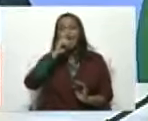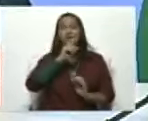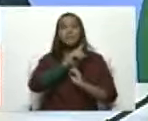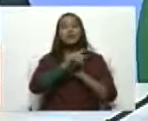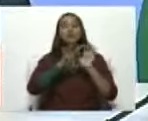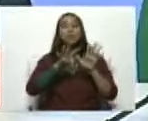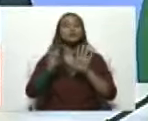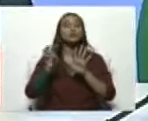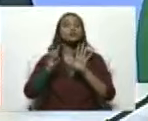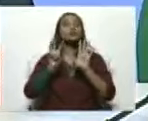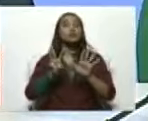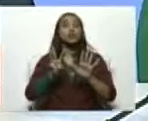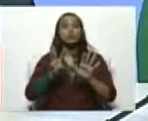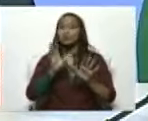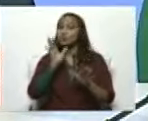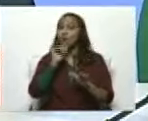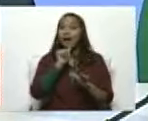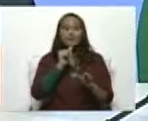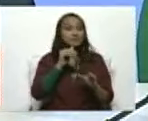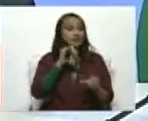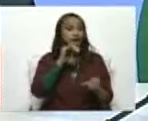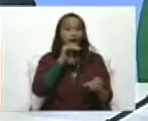estaban inscritas.